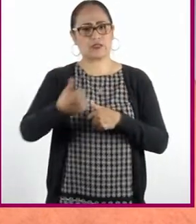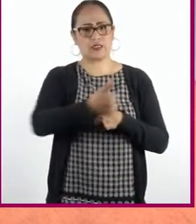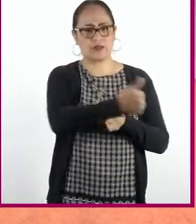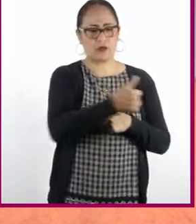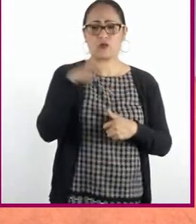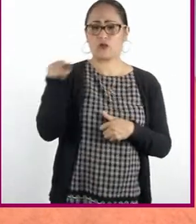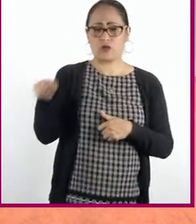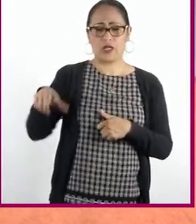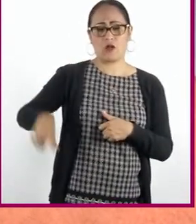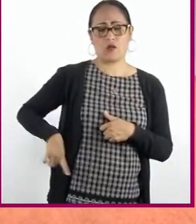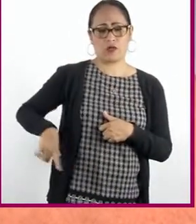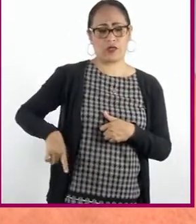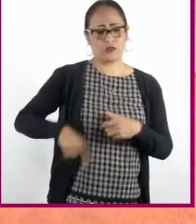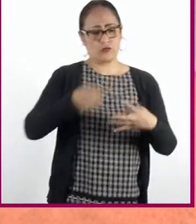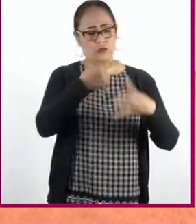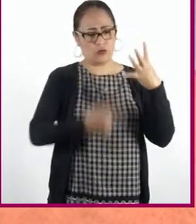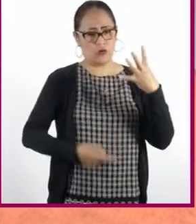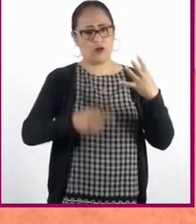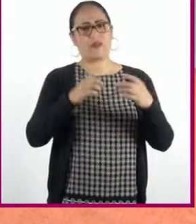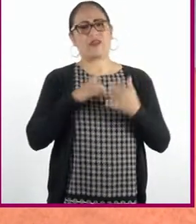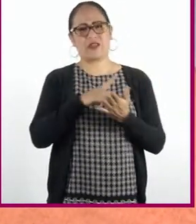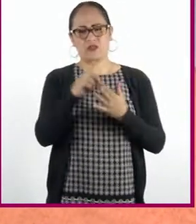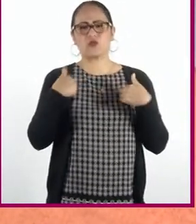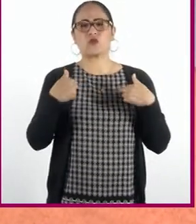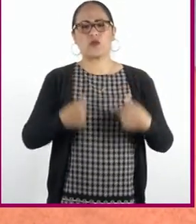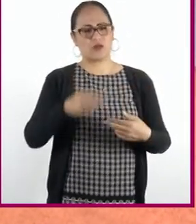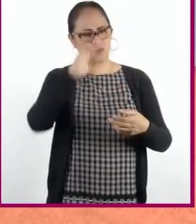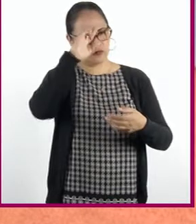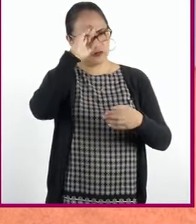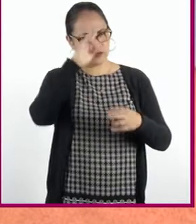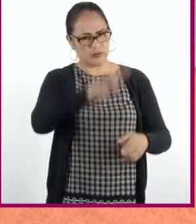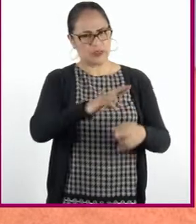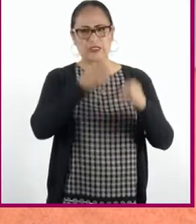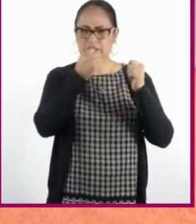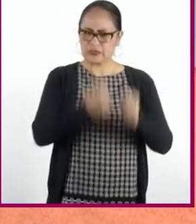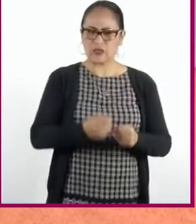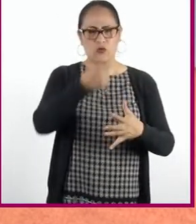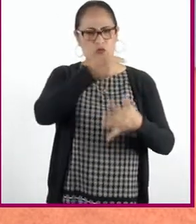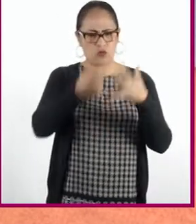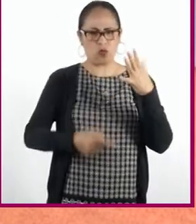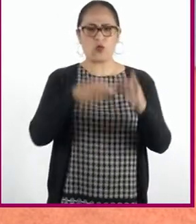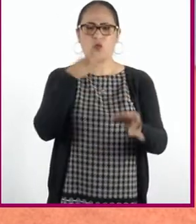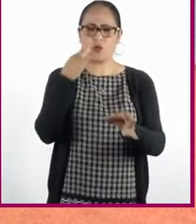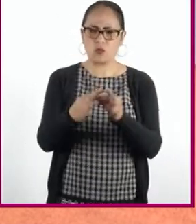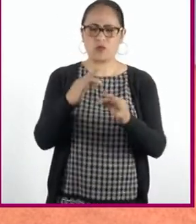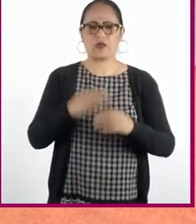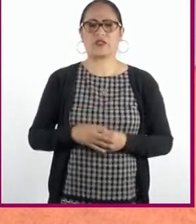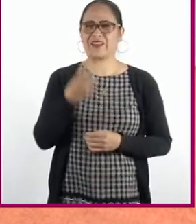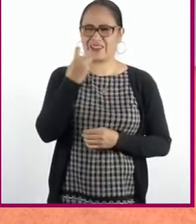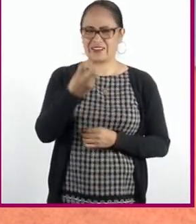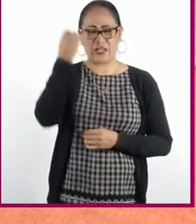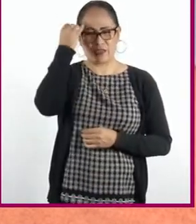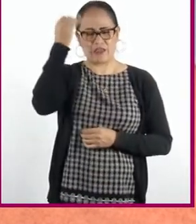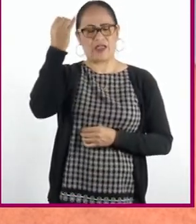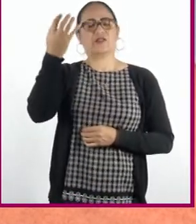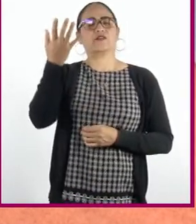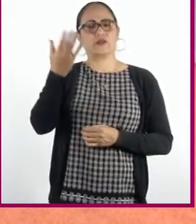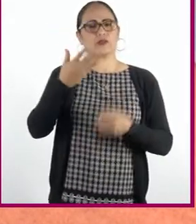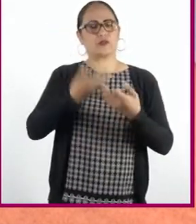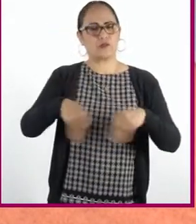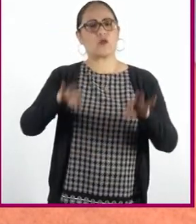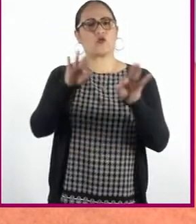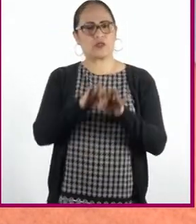obligado a respetar y garantizar los derechos humanos. Esta idea es esencial para comprender este tema, dado que el Estado